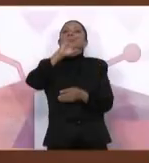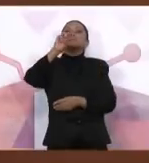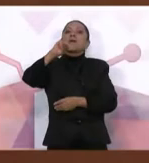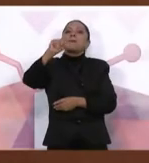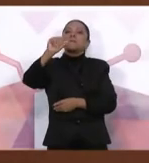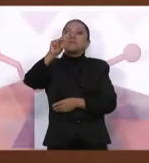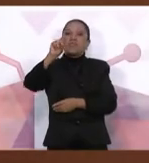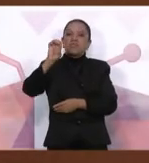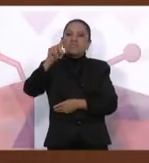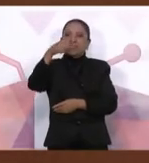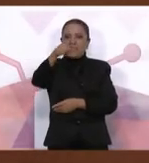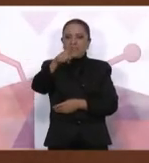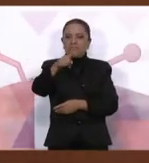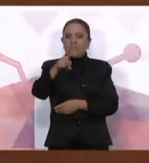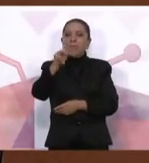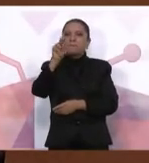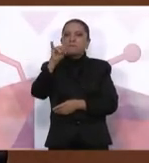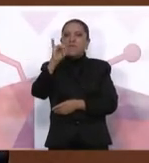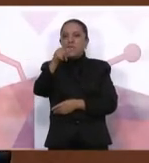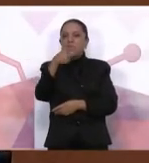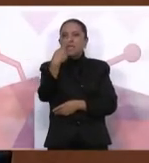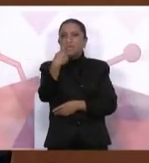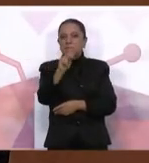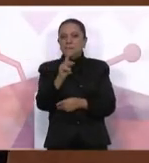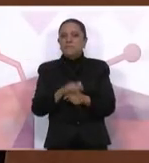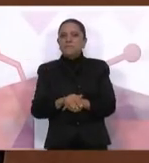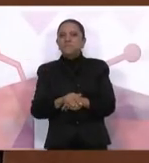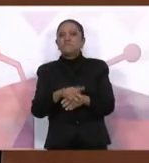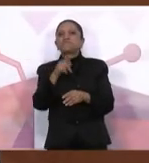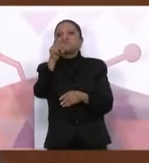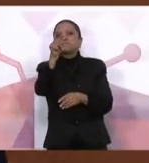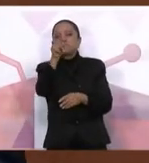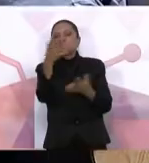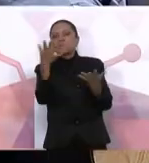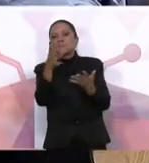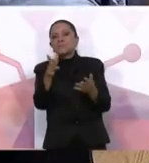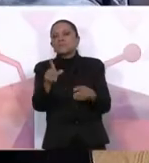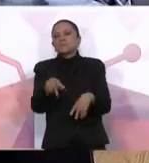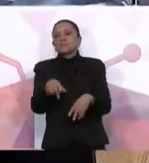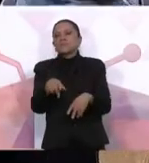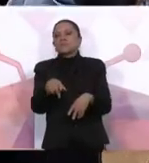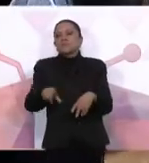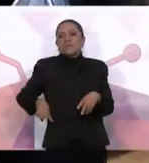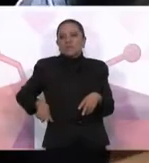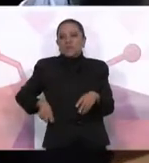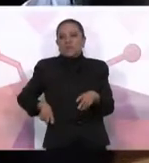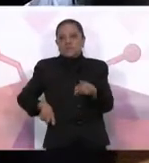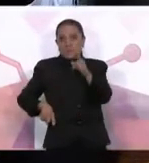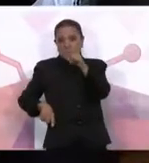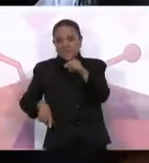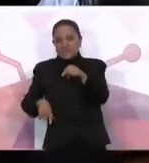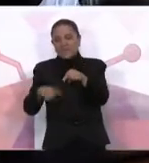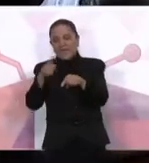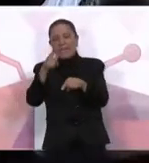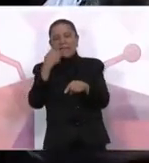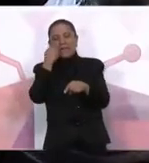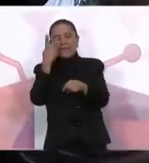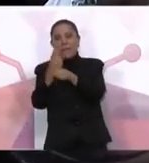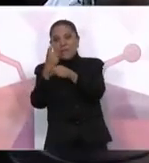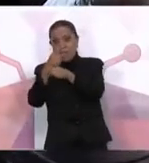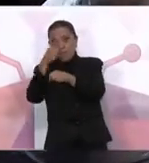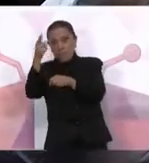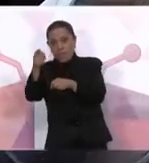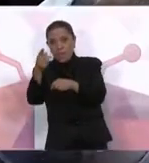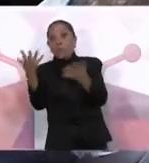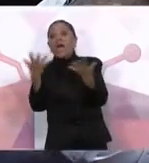revolucionario institucional a la gubernatura de morelos en la primera ronda a jorge meade le tocaba hacer la pregunta